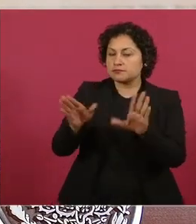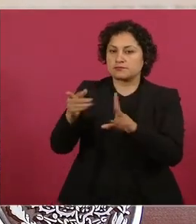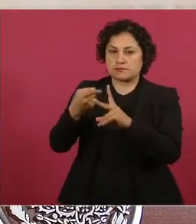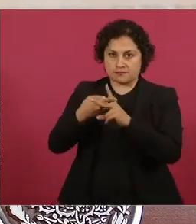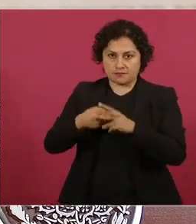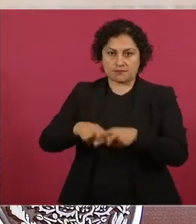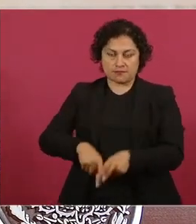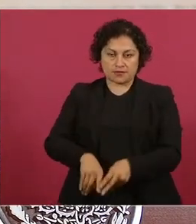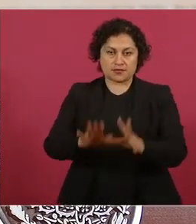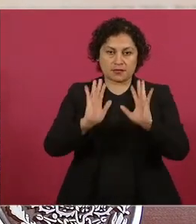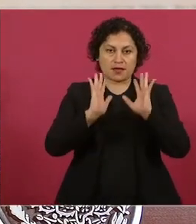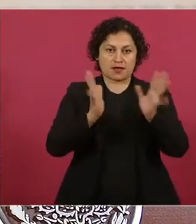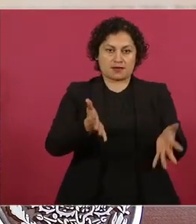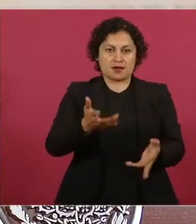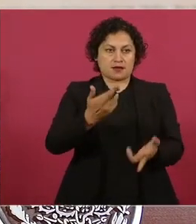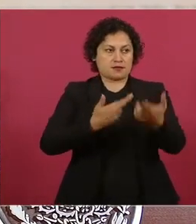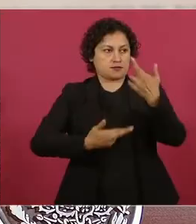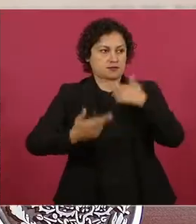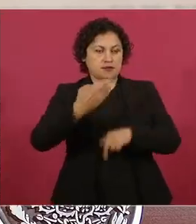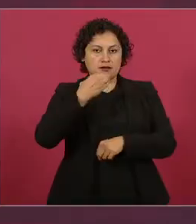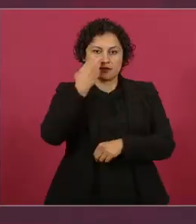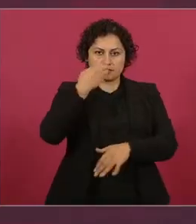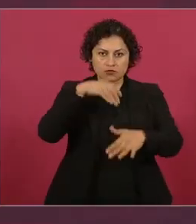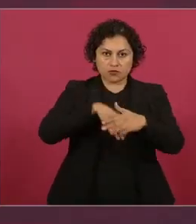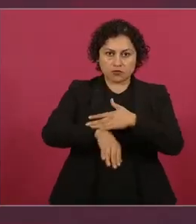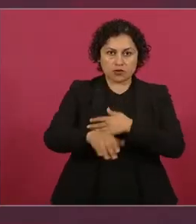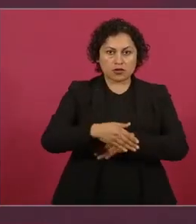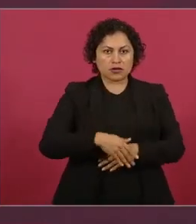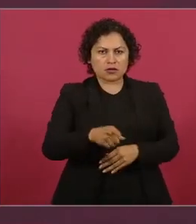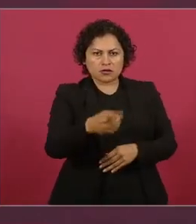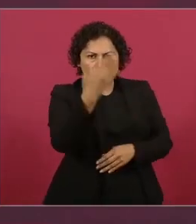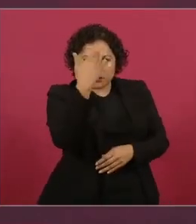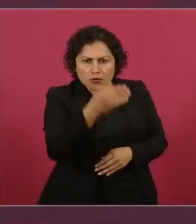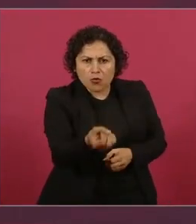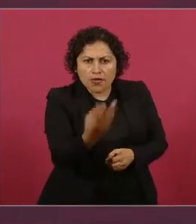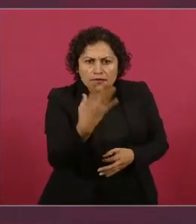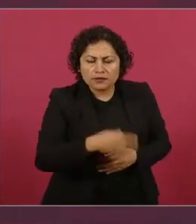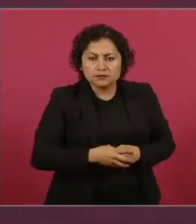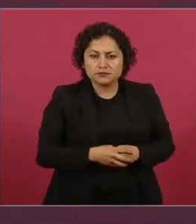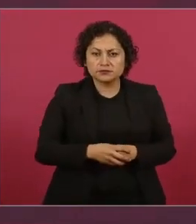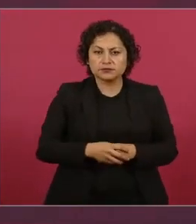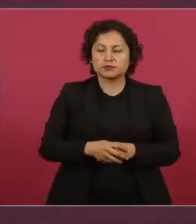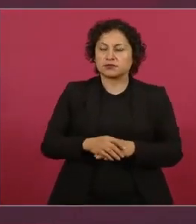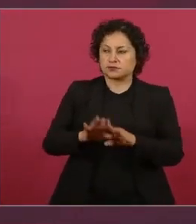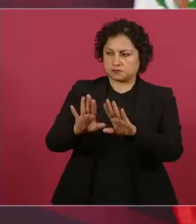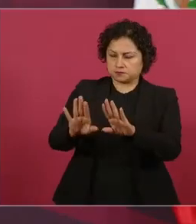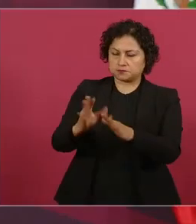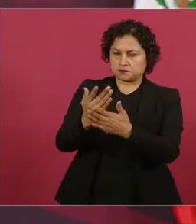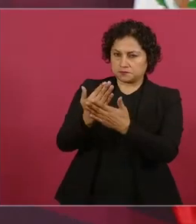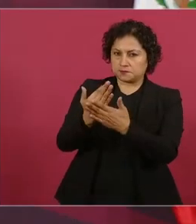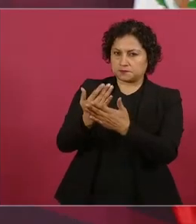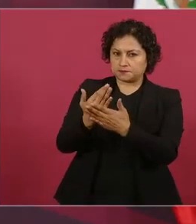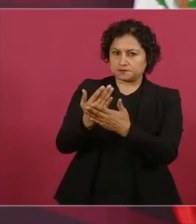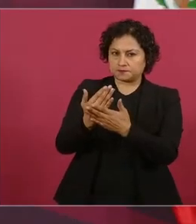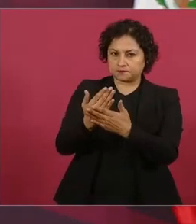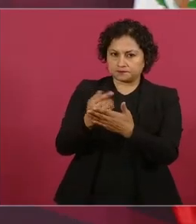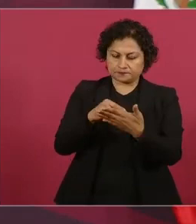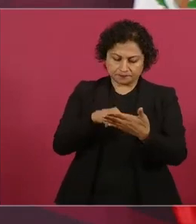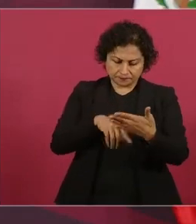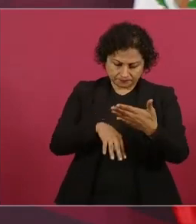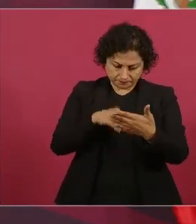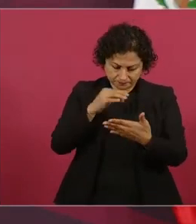para el regreso a clases. ¿Cuántas? ¿Sabe cuántas? Ahora le le